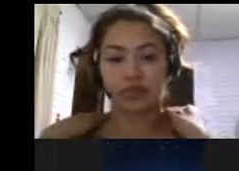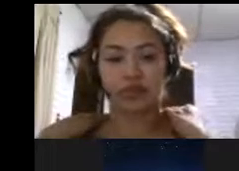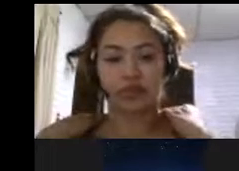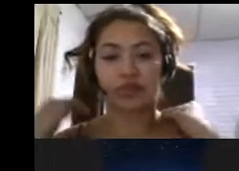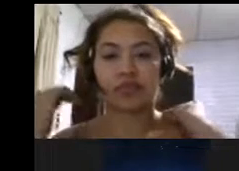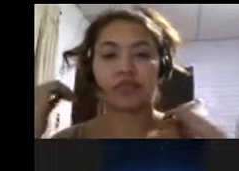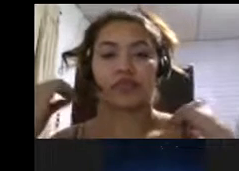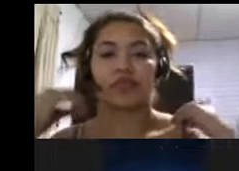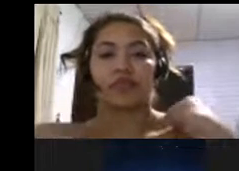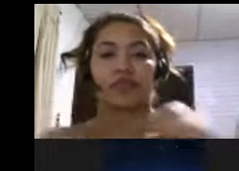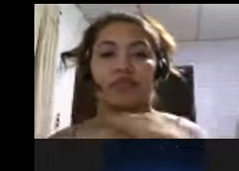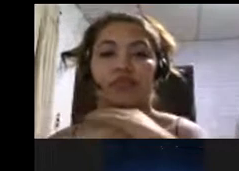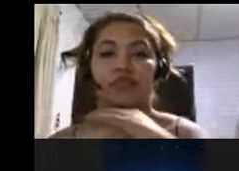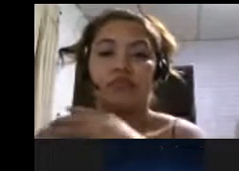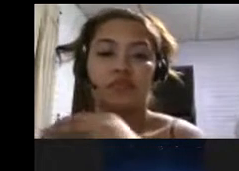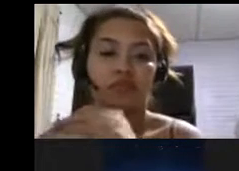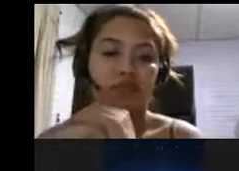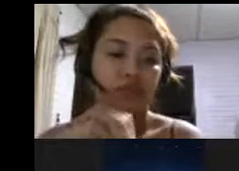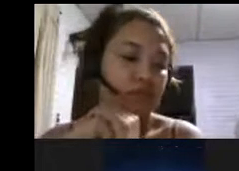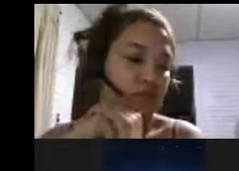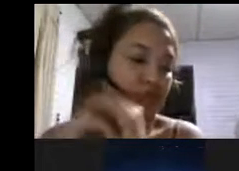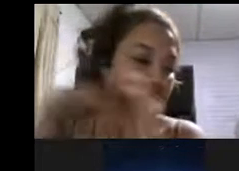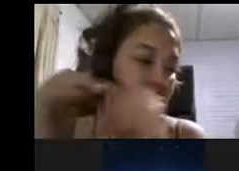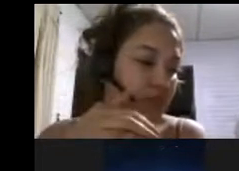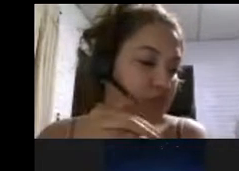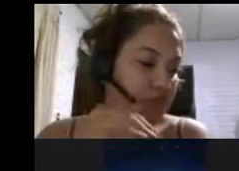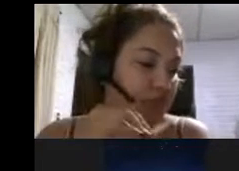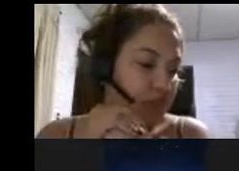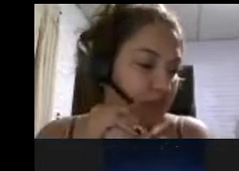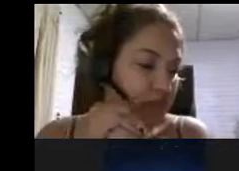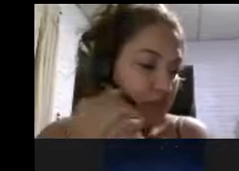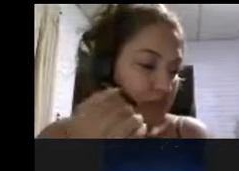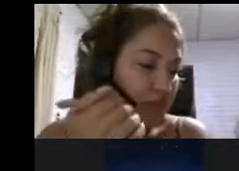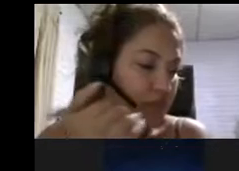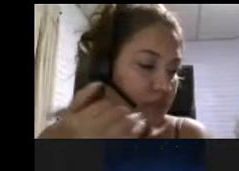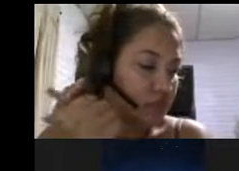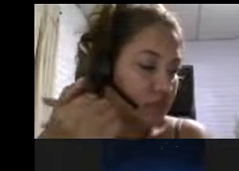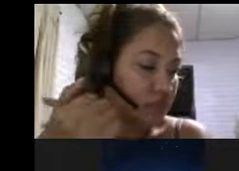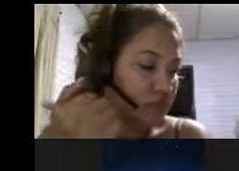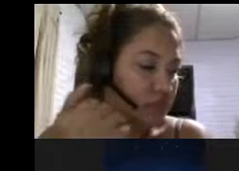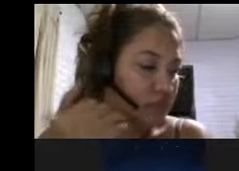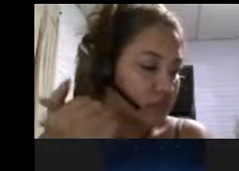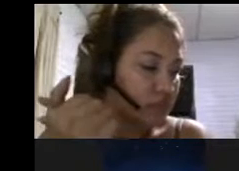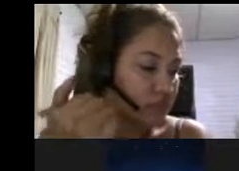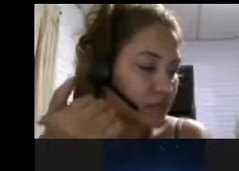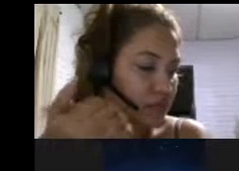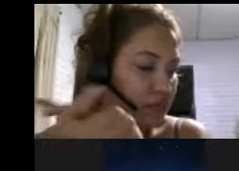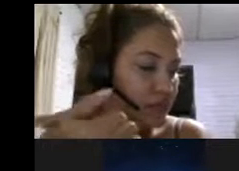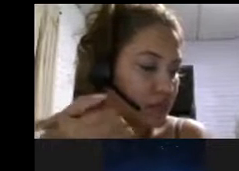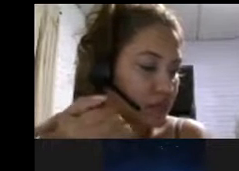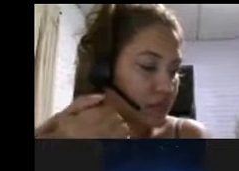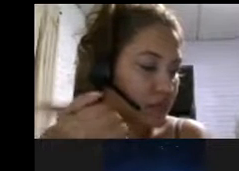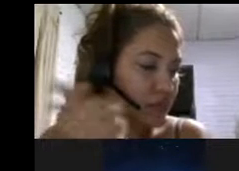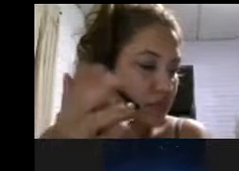Her name. Is Kenya. Yeah, very good. Excellent. Okay, José Ernesto Gómez.